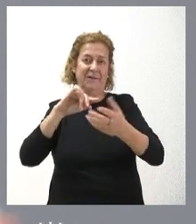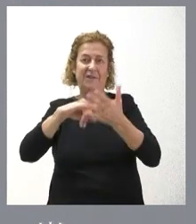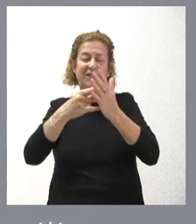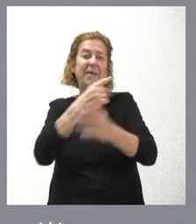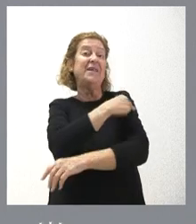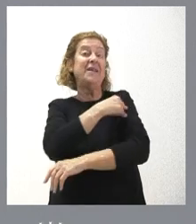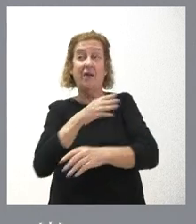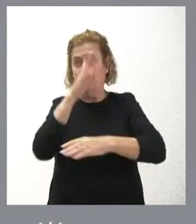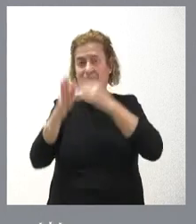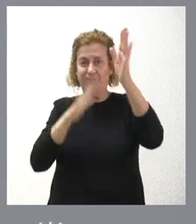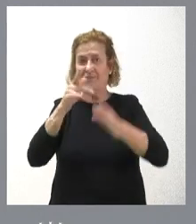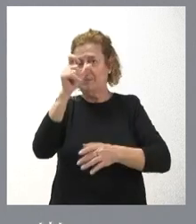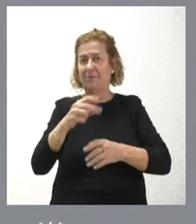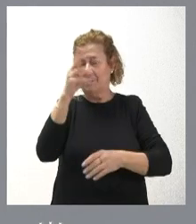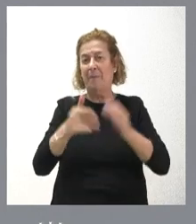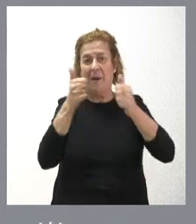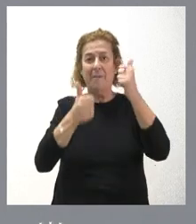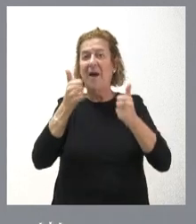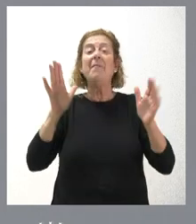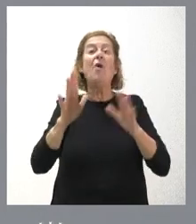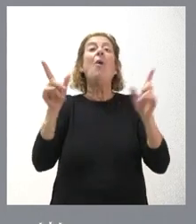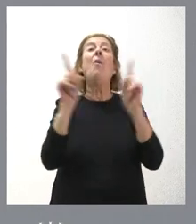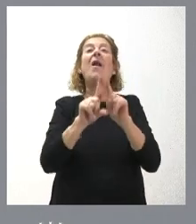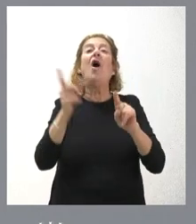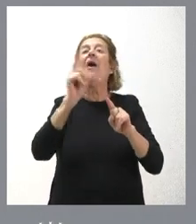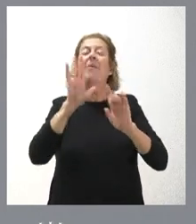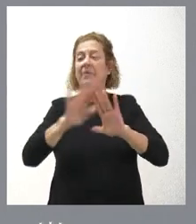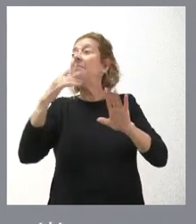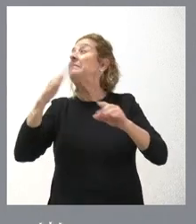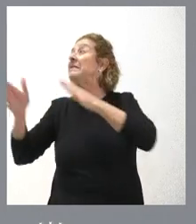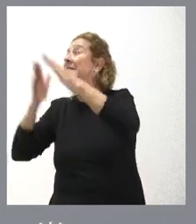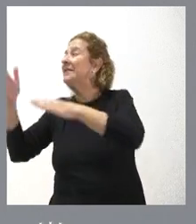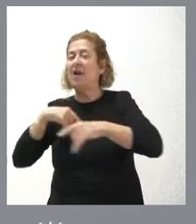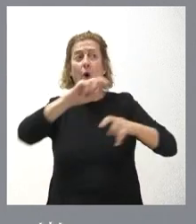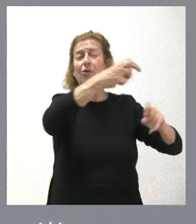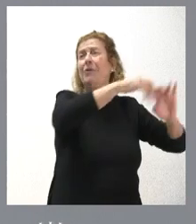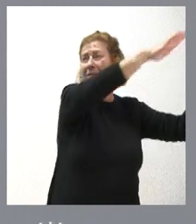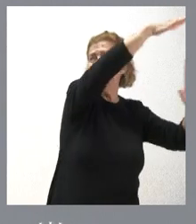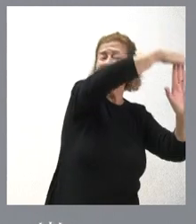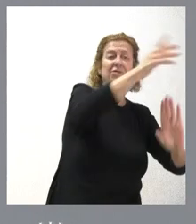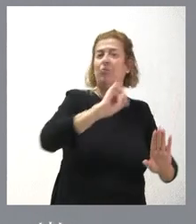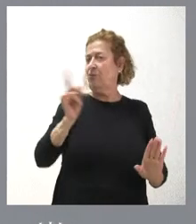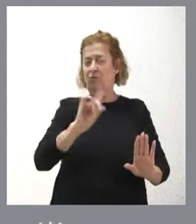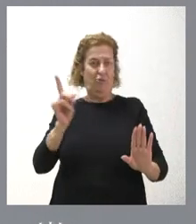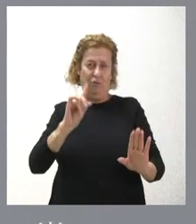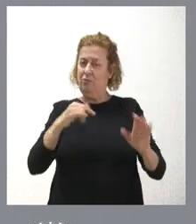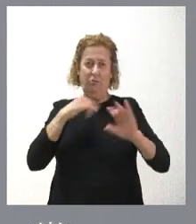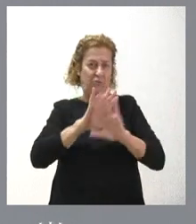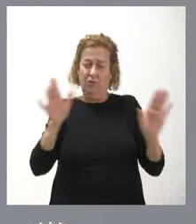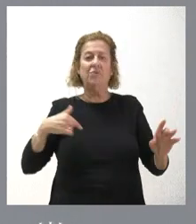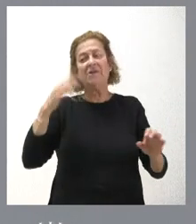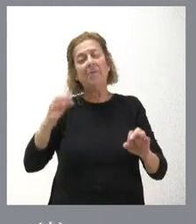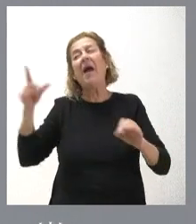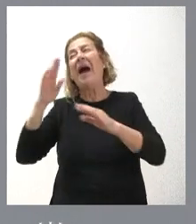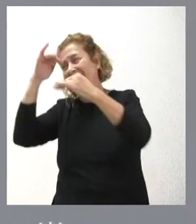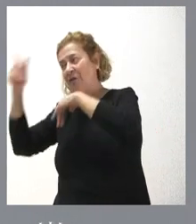intensidad no ha derivado en modo alguno a tener que dejar sin funcionamiento determinados servicios sanitarios ordinarios Más allá de lo que